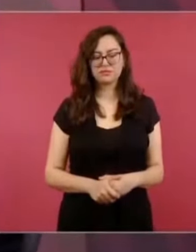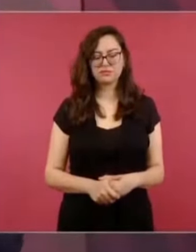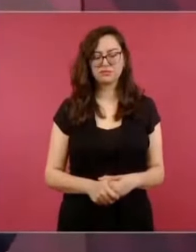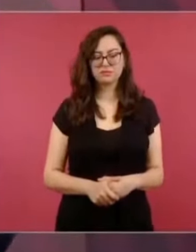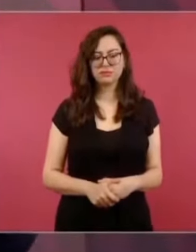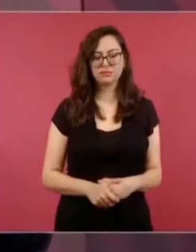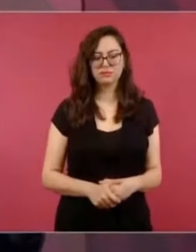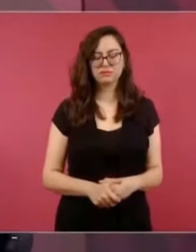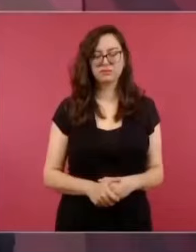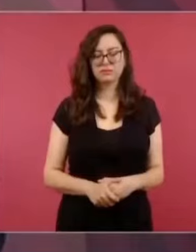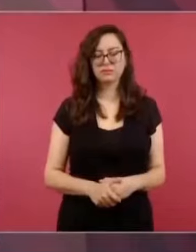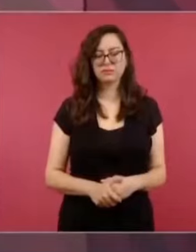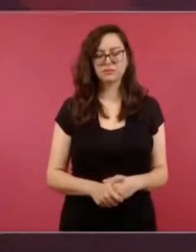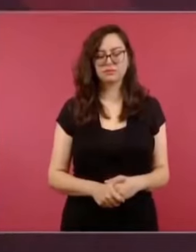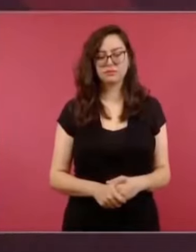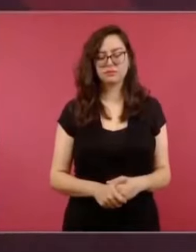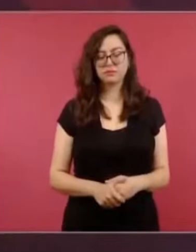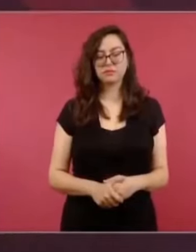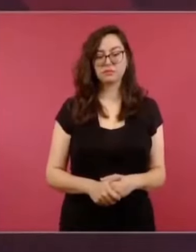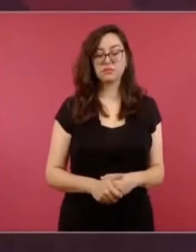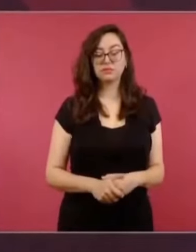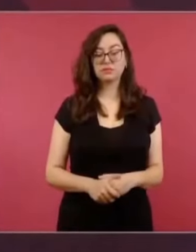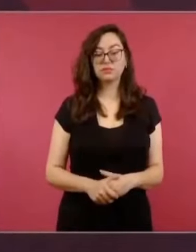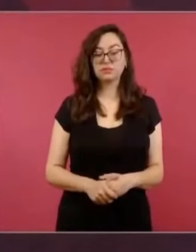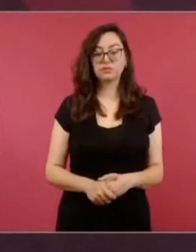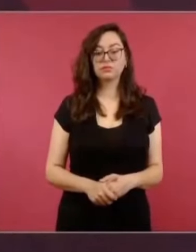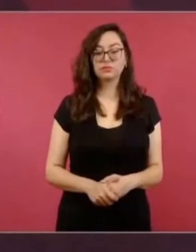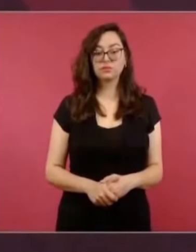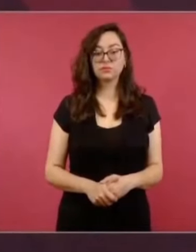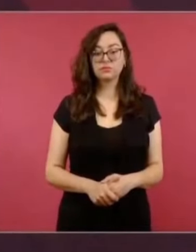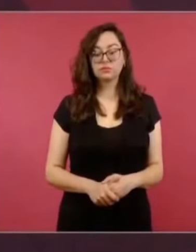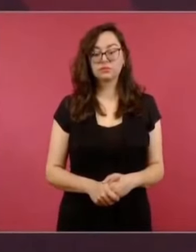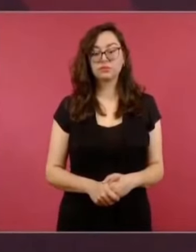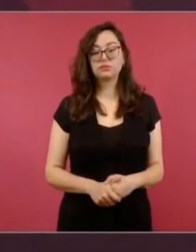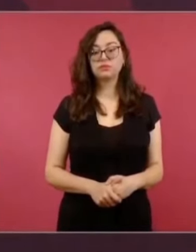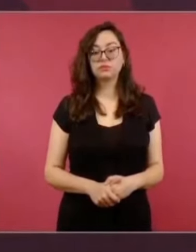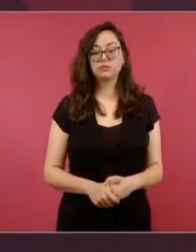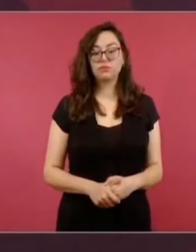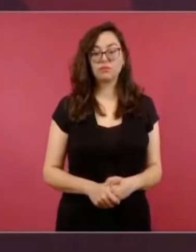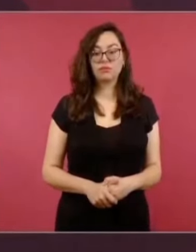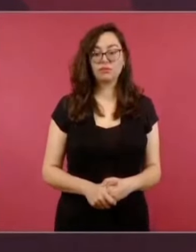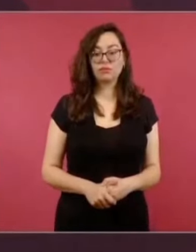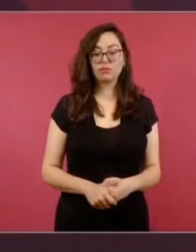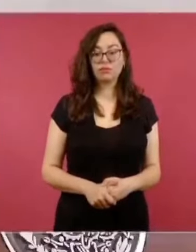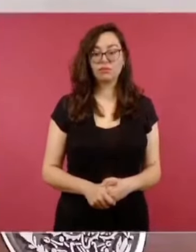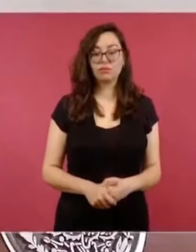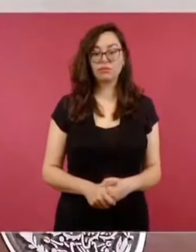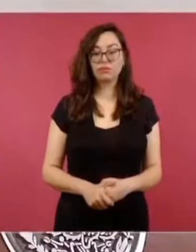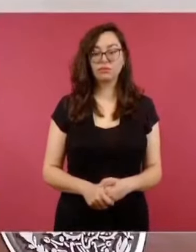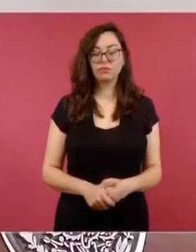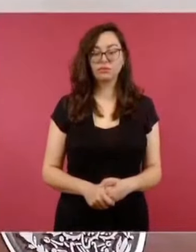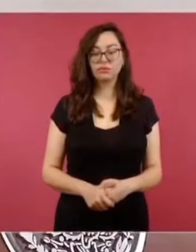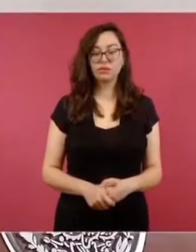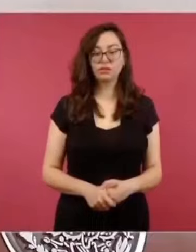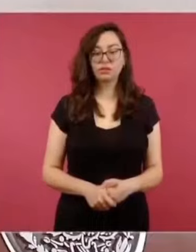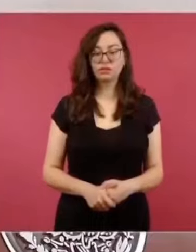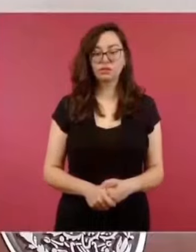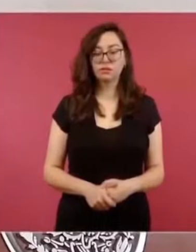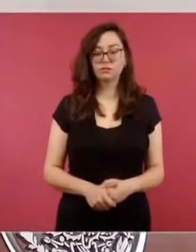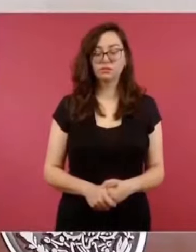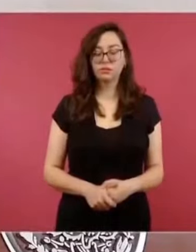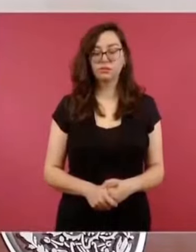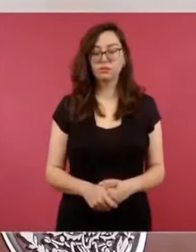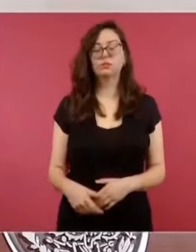conocen mi